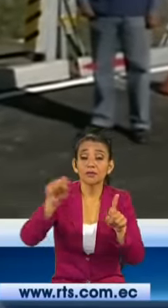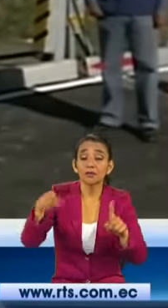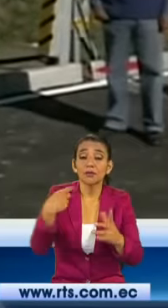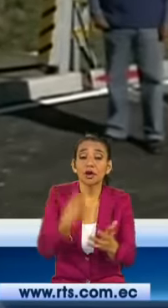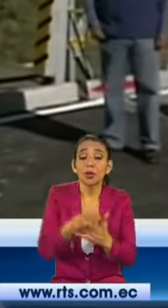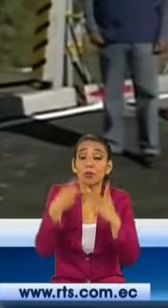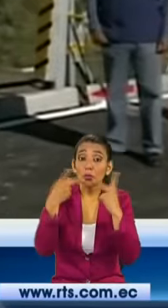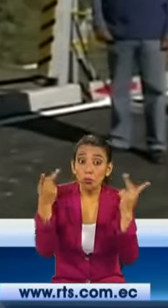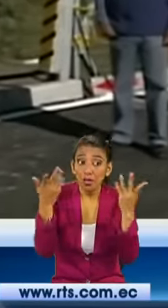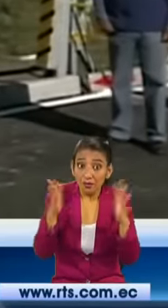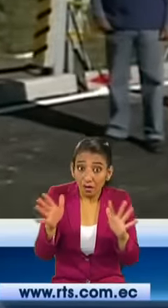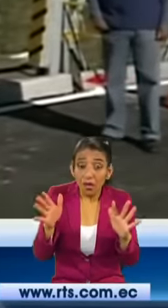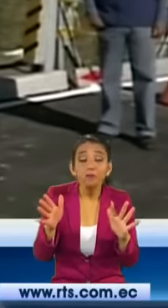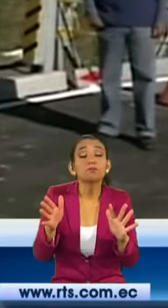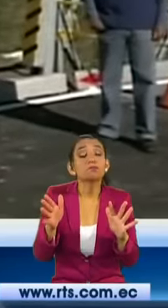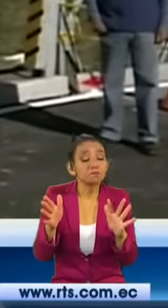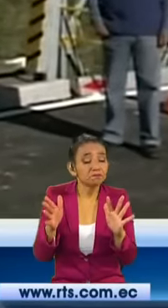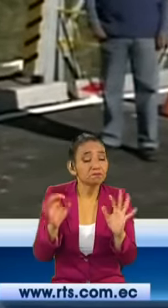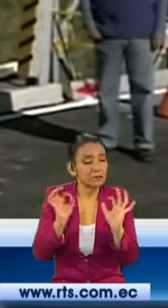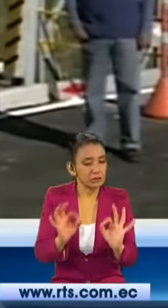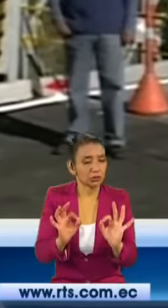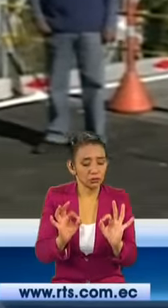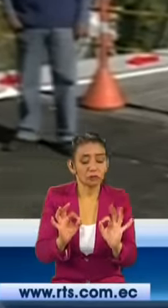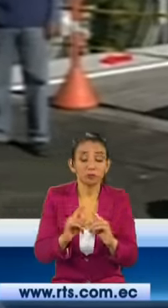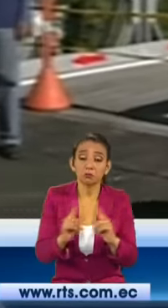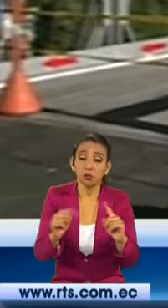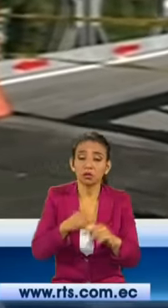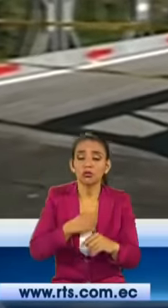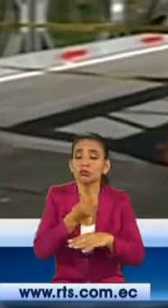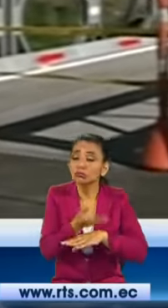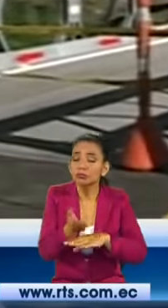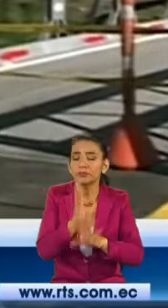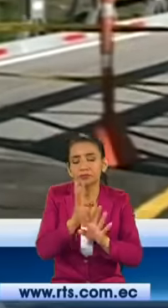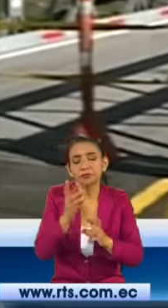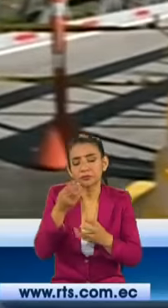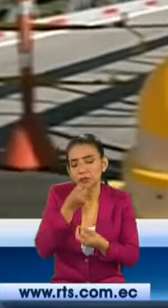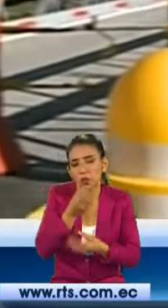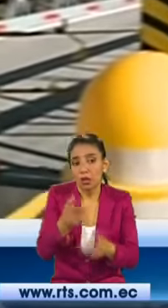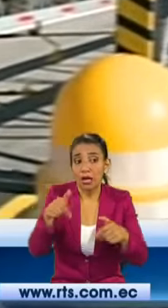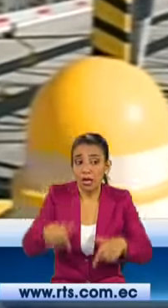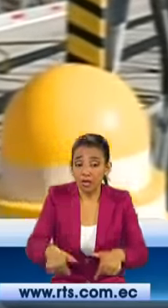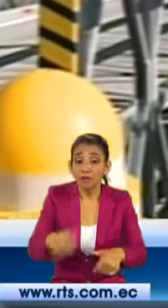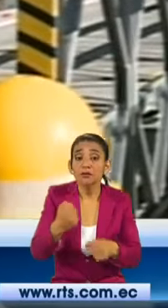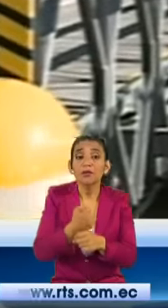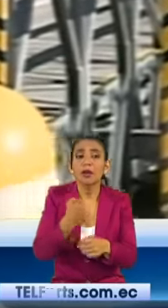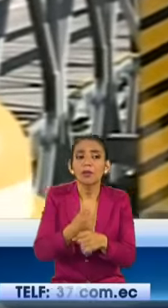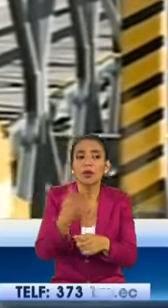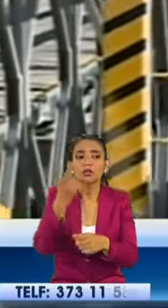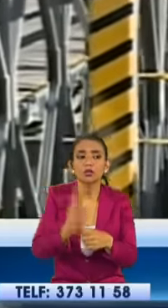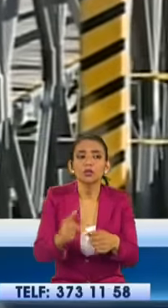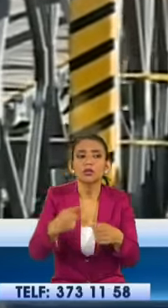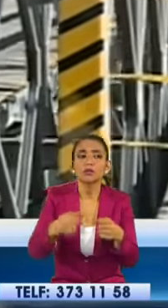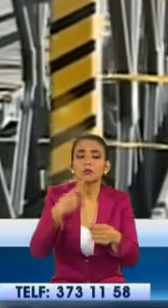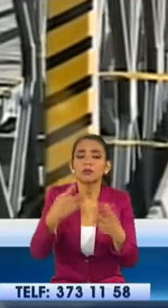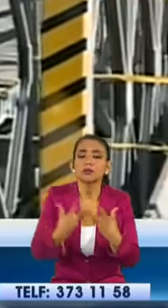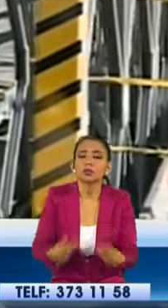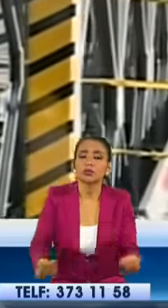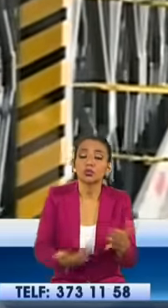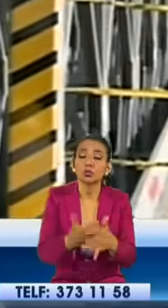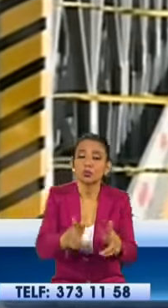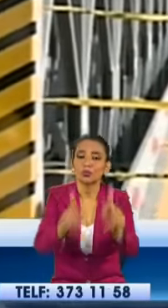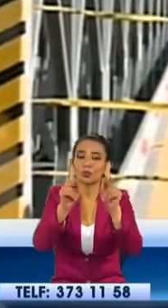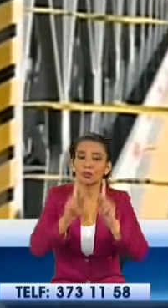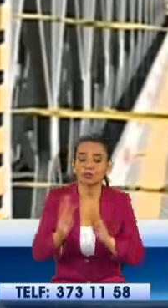públicas, y en general también yo quiero recordarle a la ciudad que estamos trabajando acá al sur de Quito, brindándole esta solución, un nuevo puente